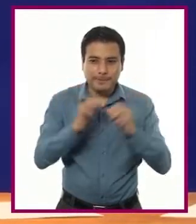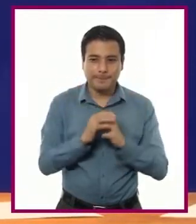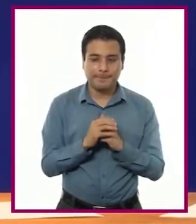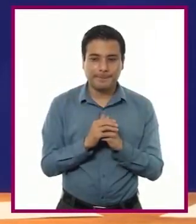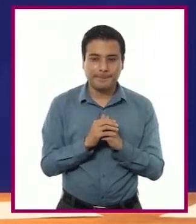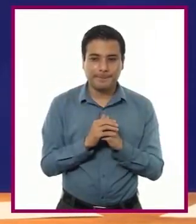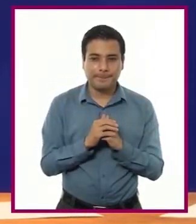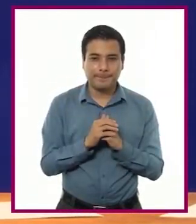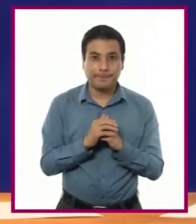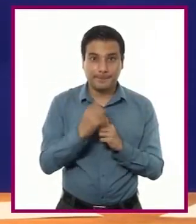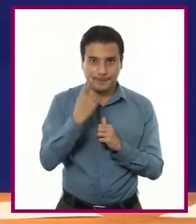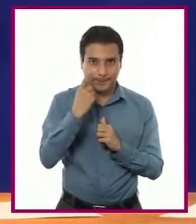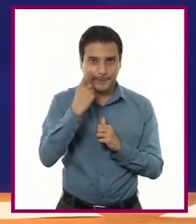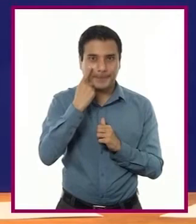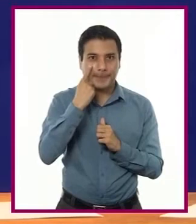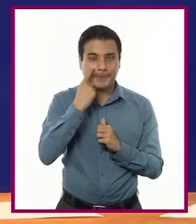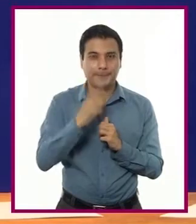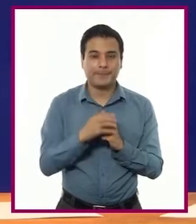Mire.